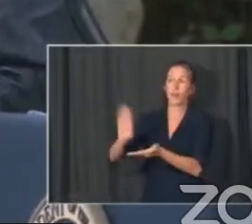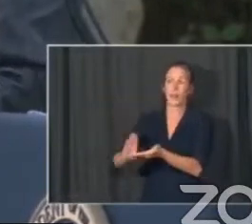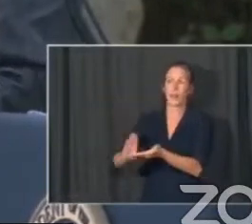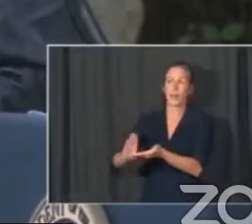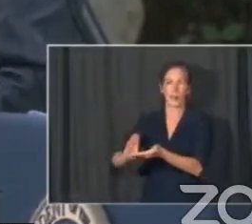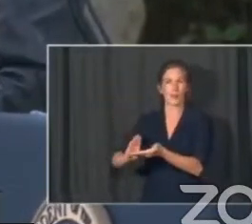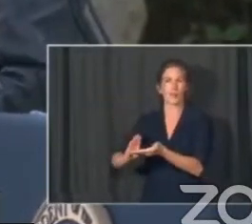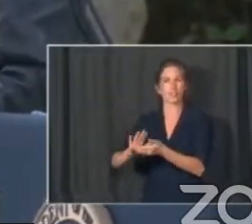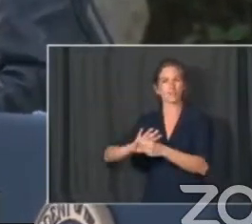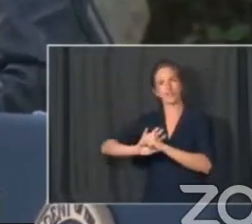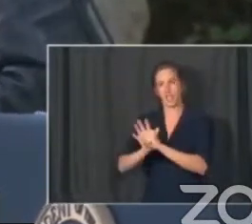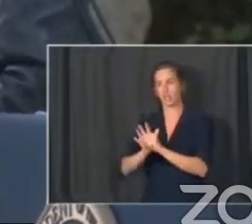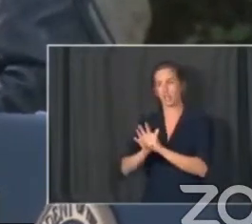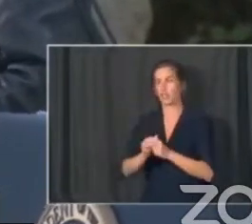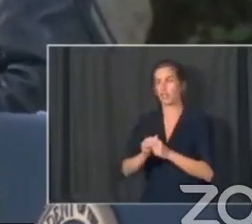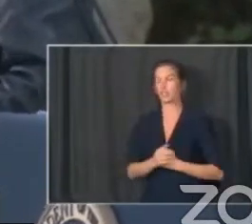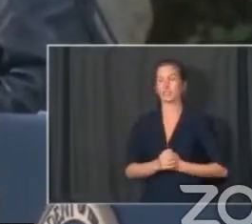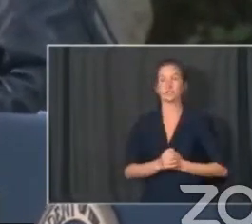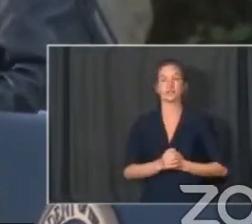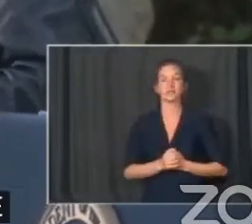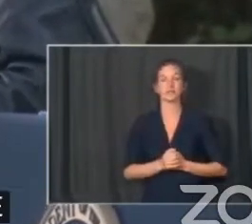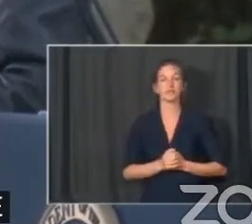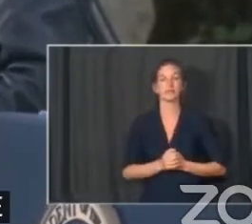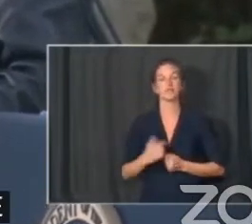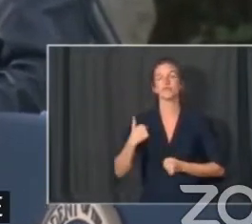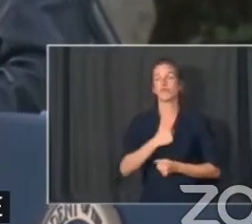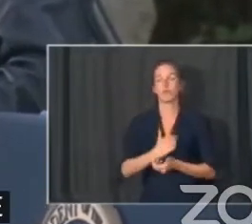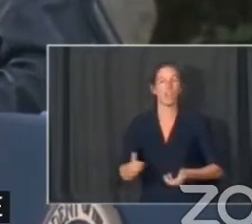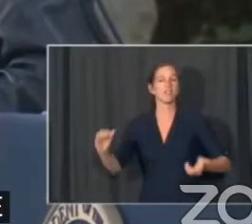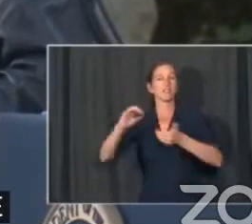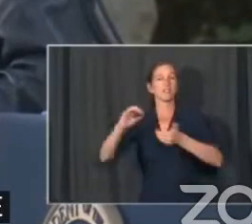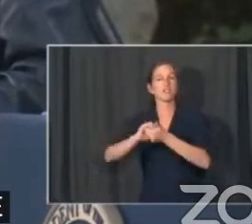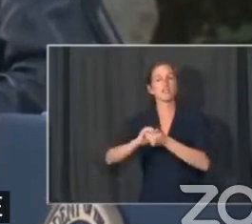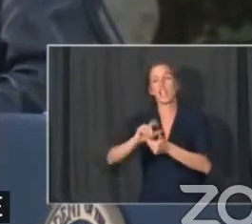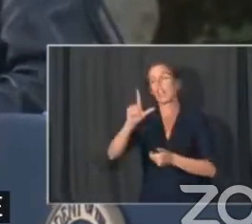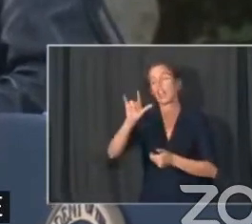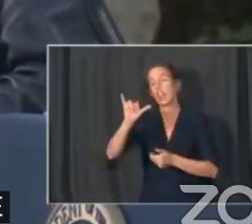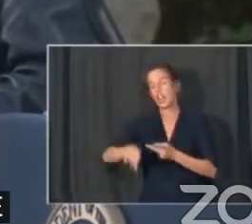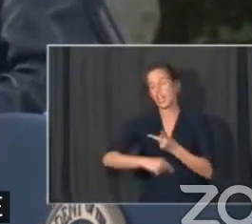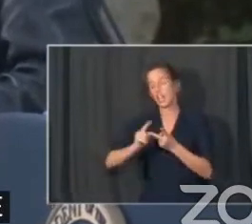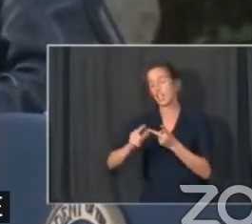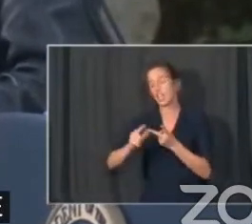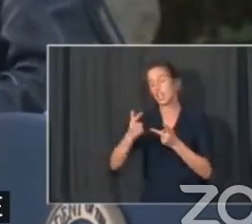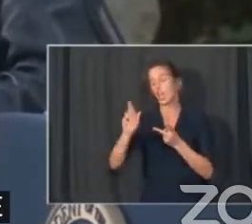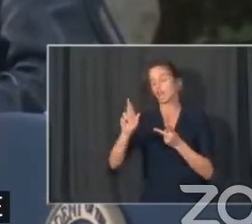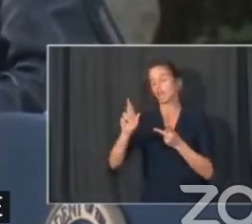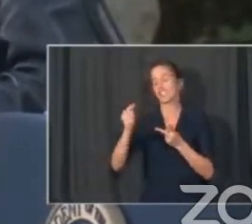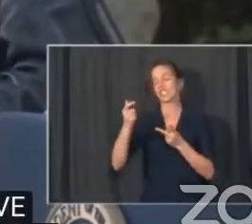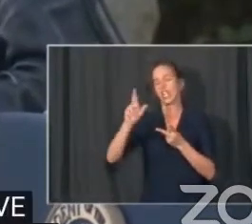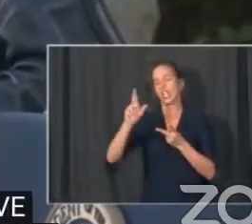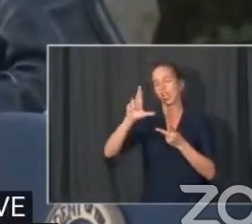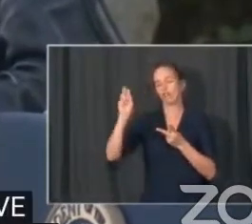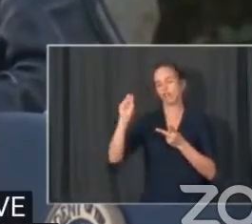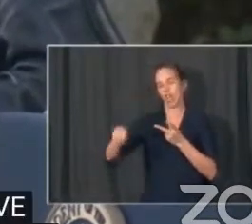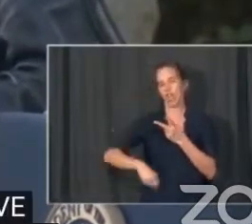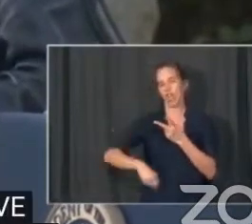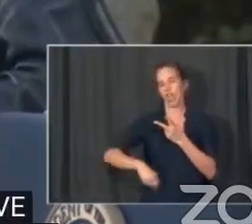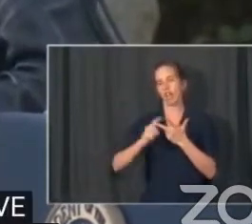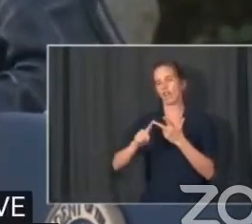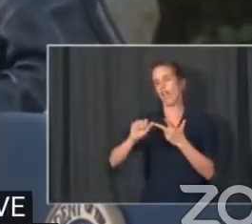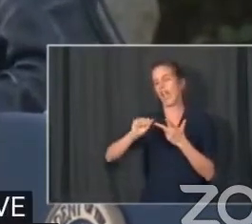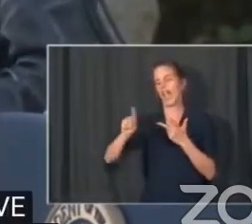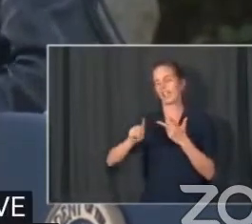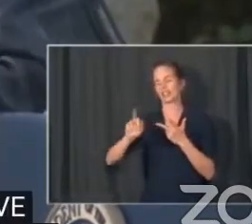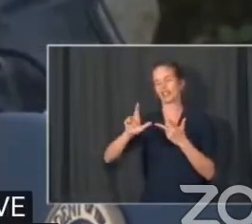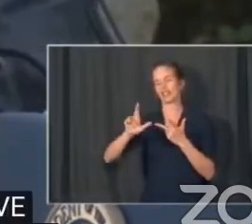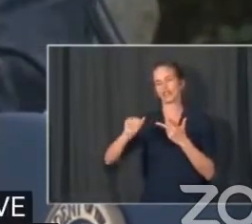terapias. Hemos estado trabajando con diferentes compañías, desarrollando antibióticos que sean capaces de neutralizar los virus. El